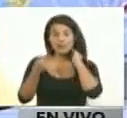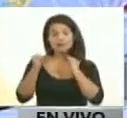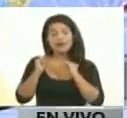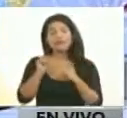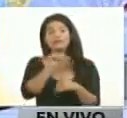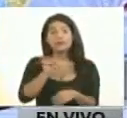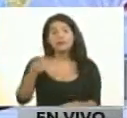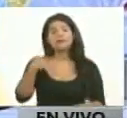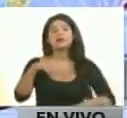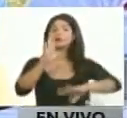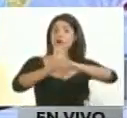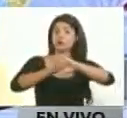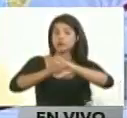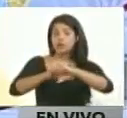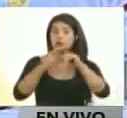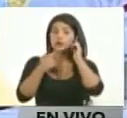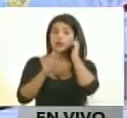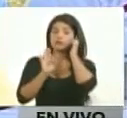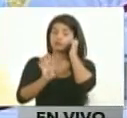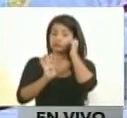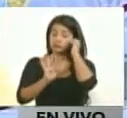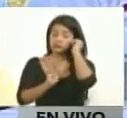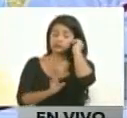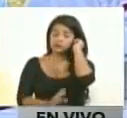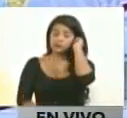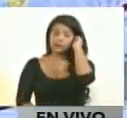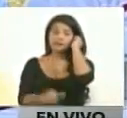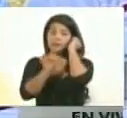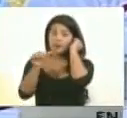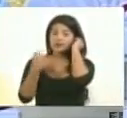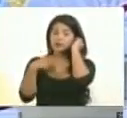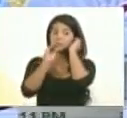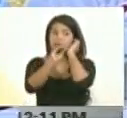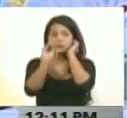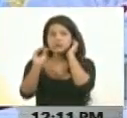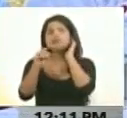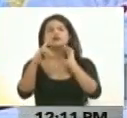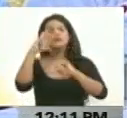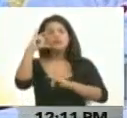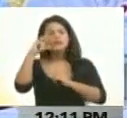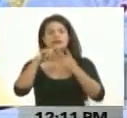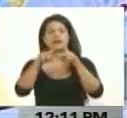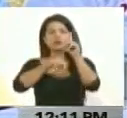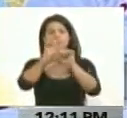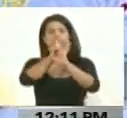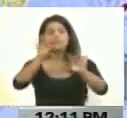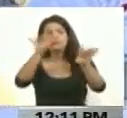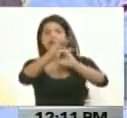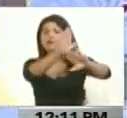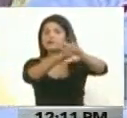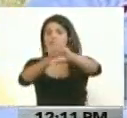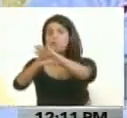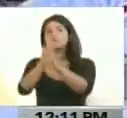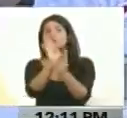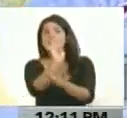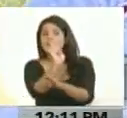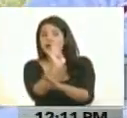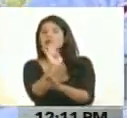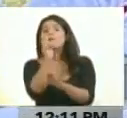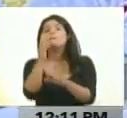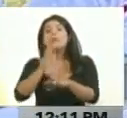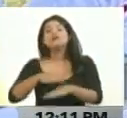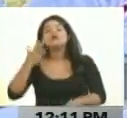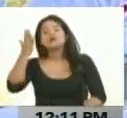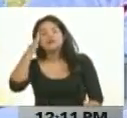di una alerta a través de las redes sociales, era de que líderes que son